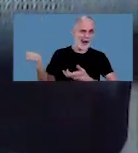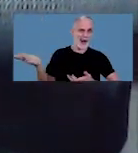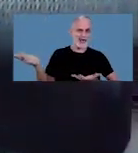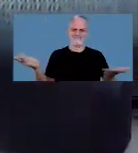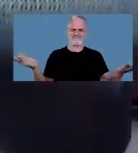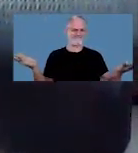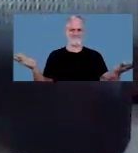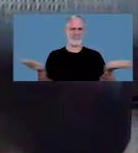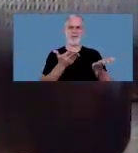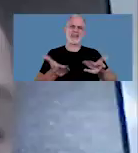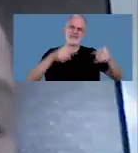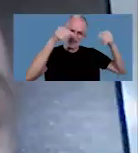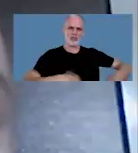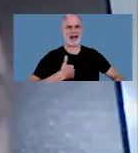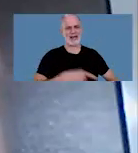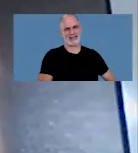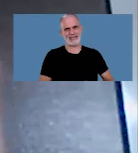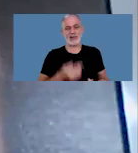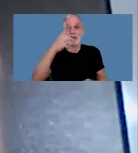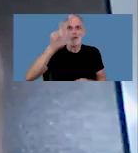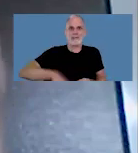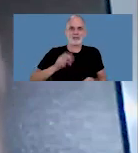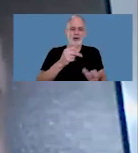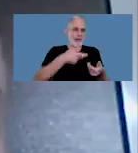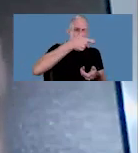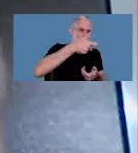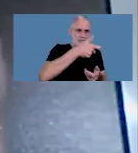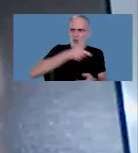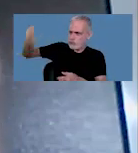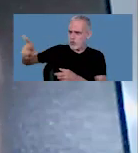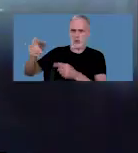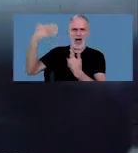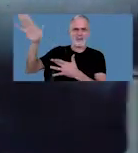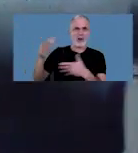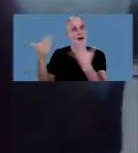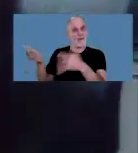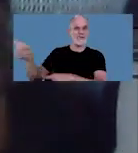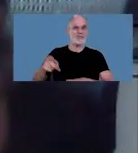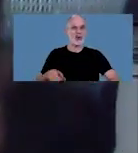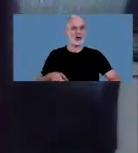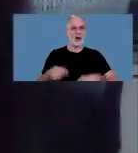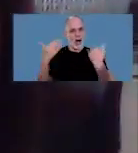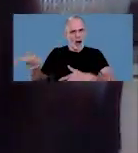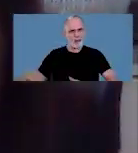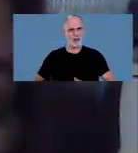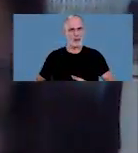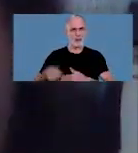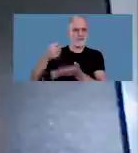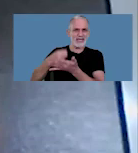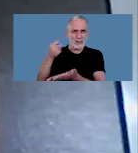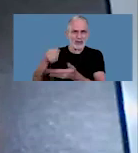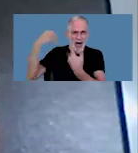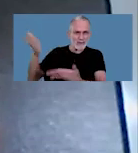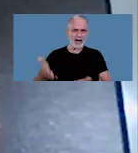el beneficio? Es Sí, como y a alguien que fue a invertir afuera y no al país, exactamente, y produce afuera y paga impuestos a las ganancias afuera